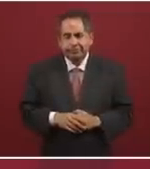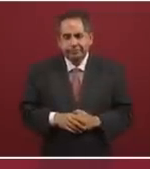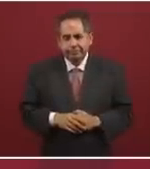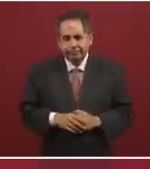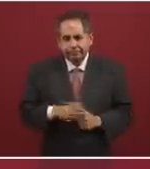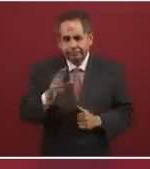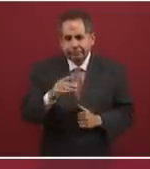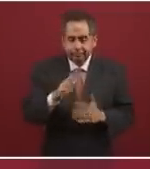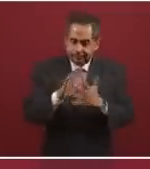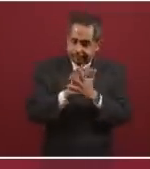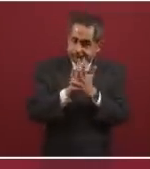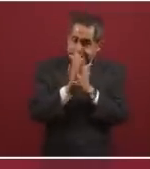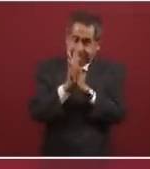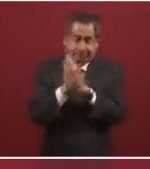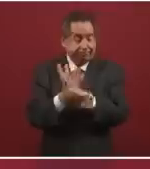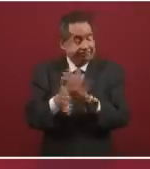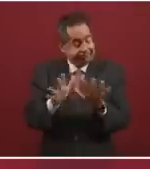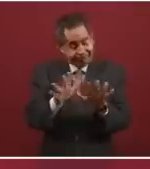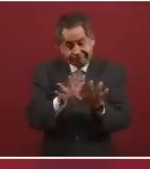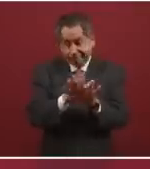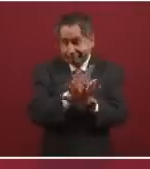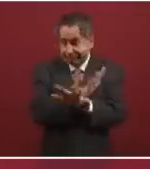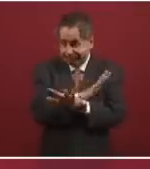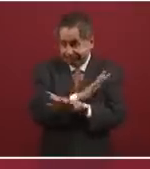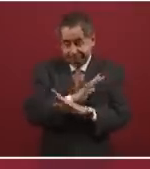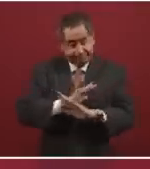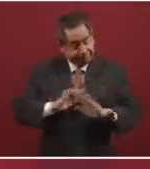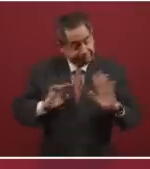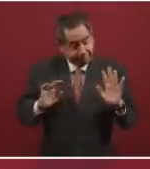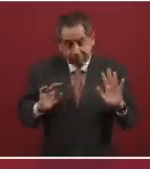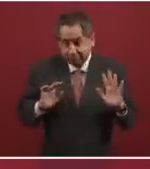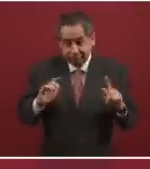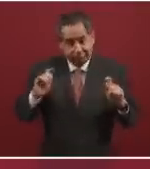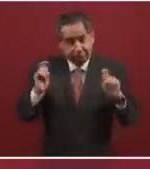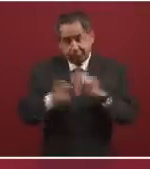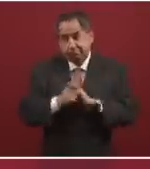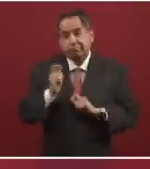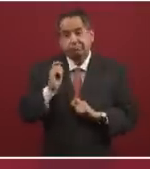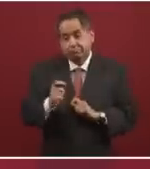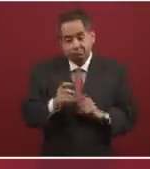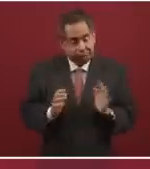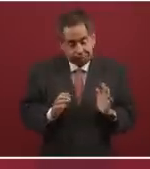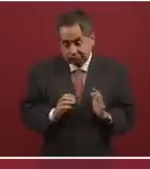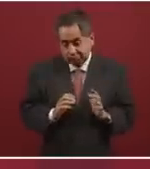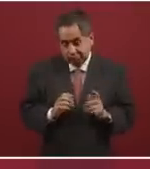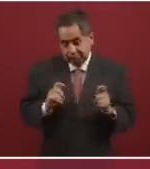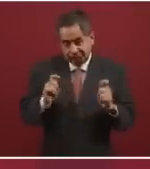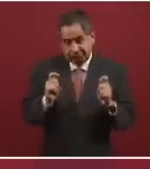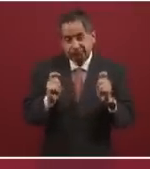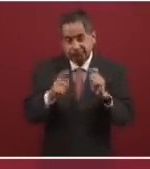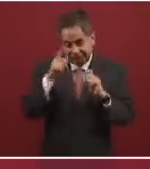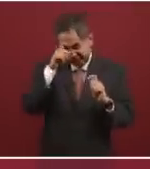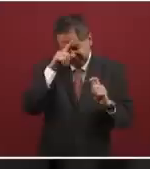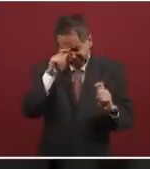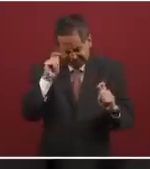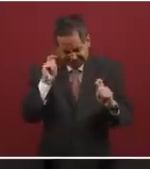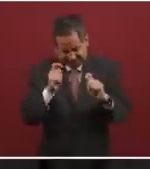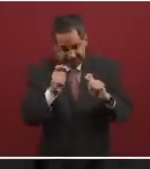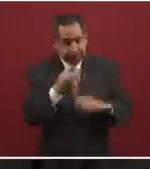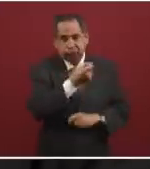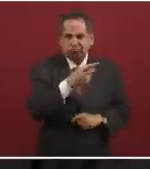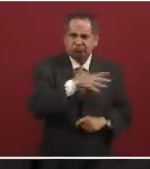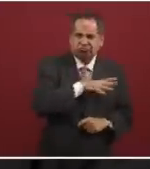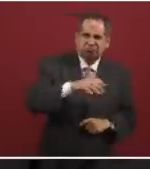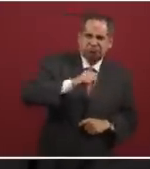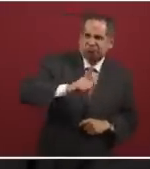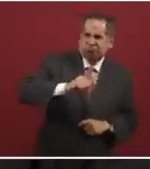es una transformación, o sea, y lleva su trabajo y hay